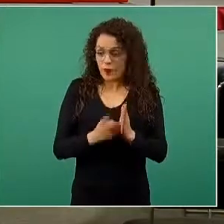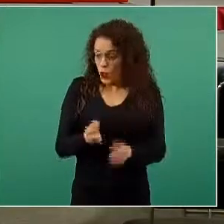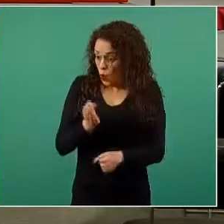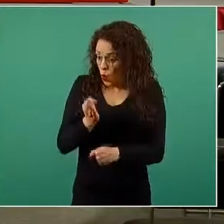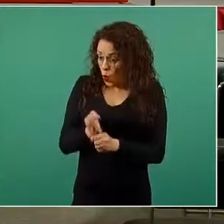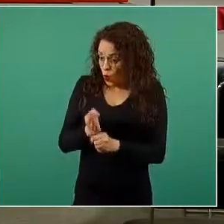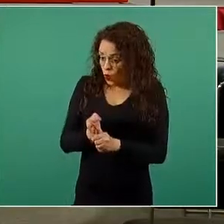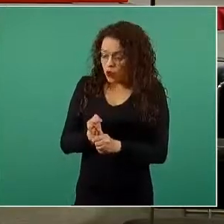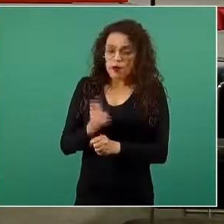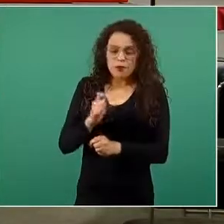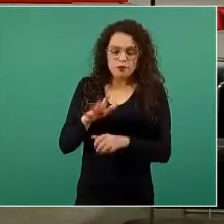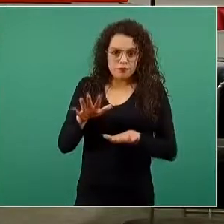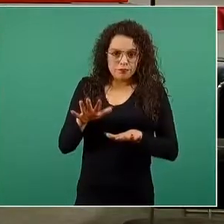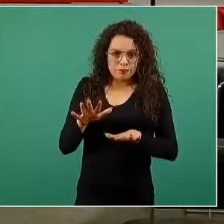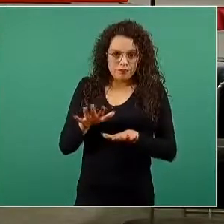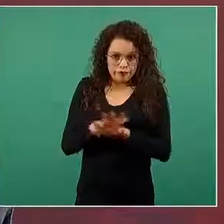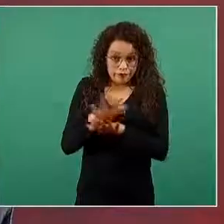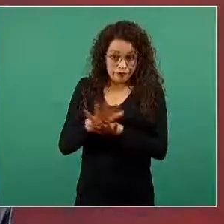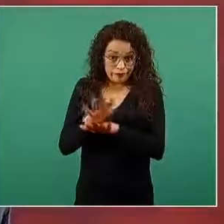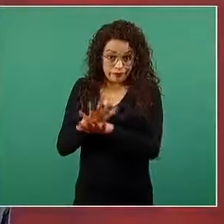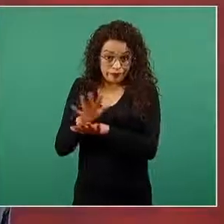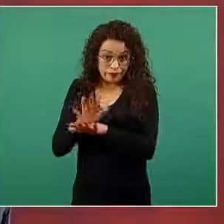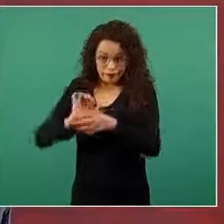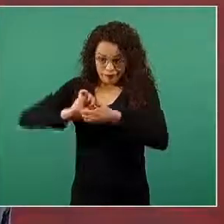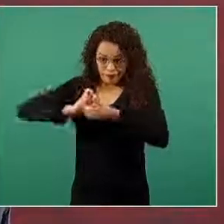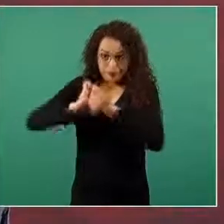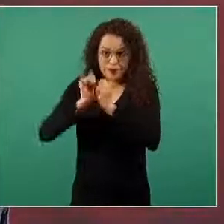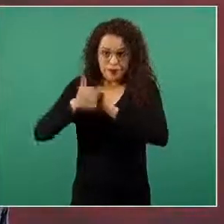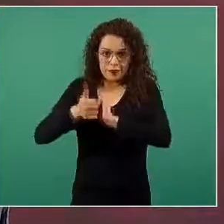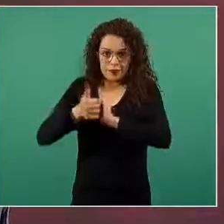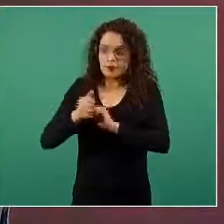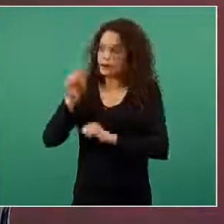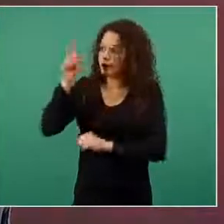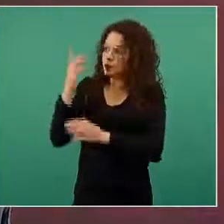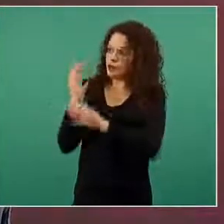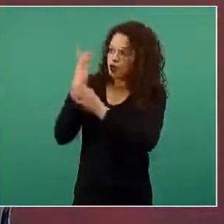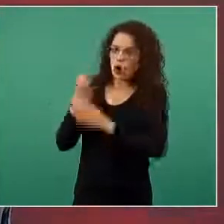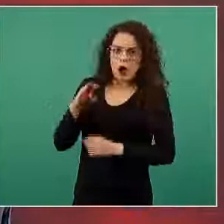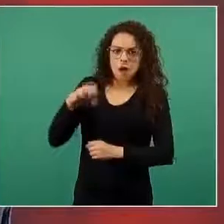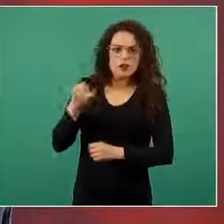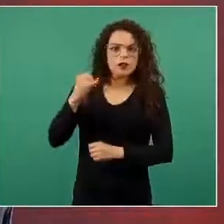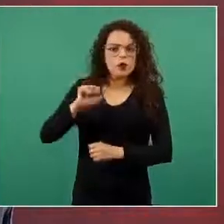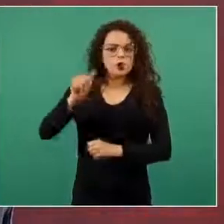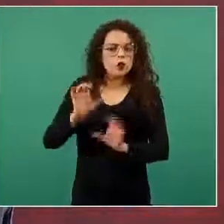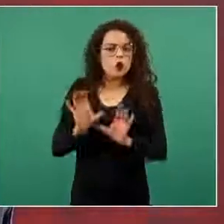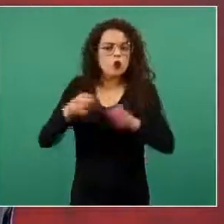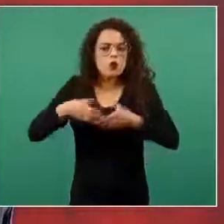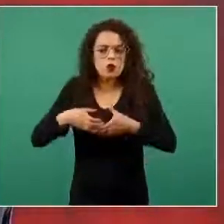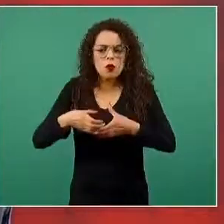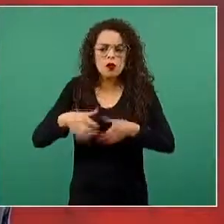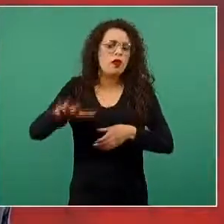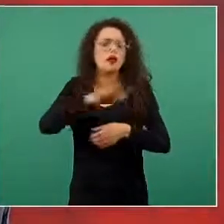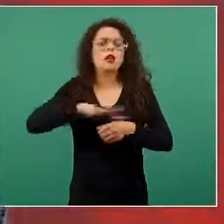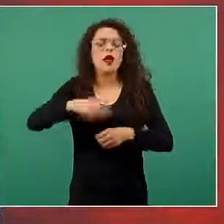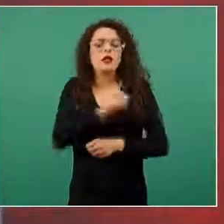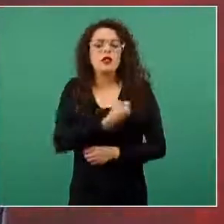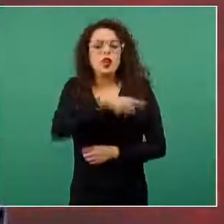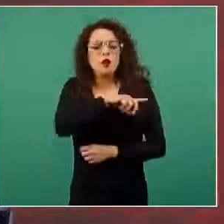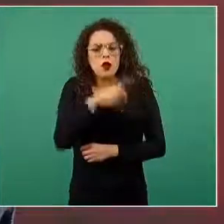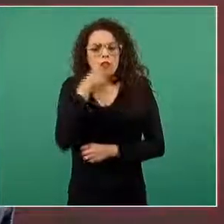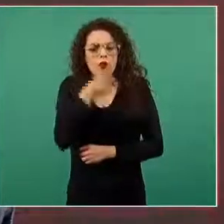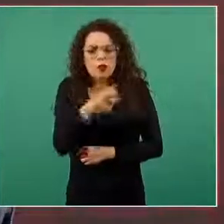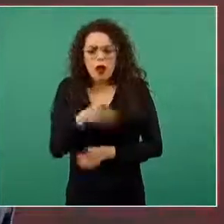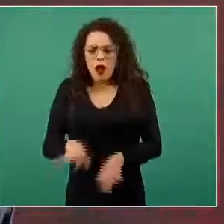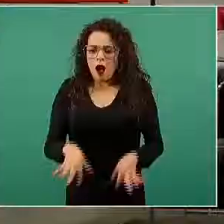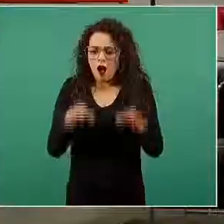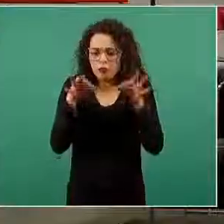transformación, siguiendo el planteamiento que la propia Organización Mundial de la Salud y varias comunidades globales de salud han planteado, que es la vigencia